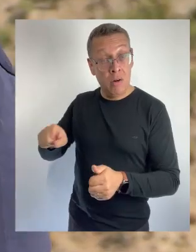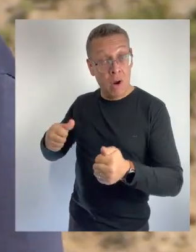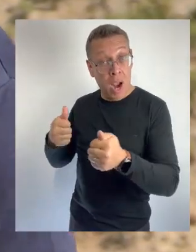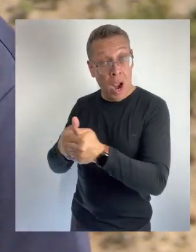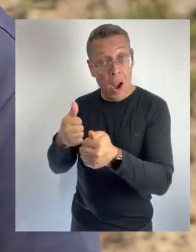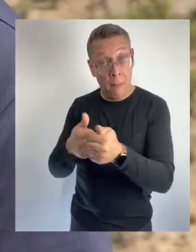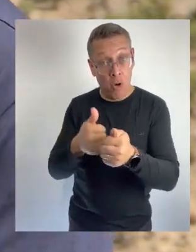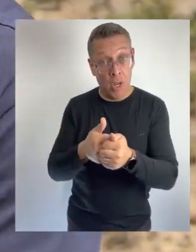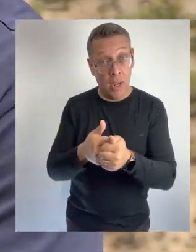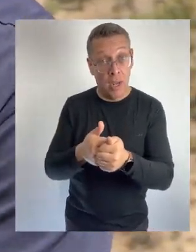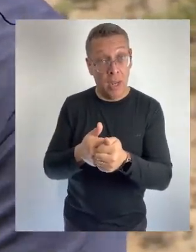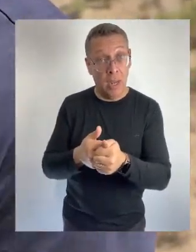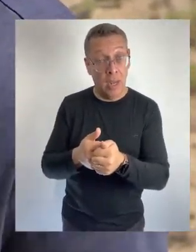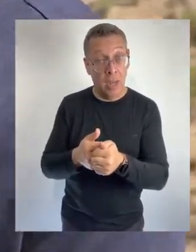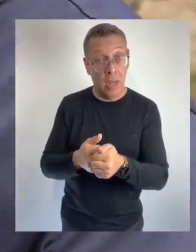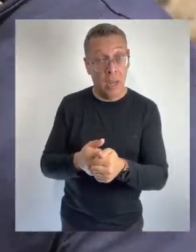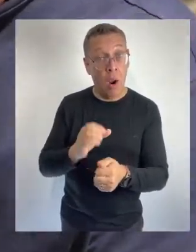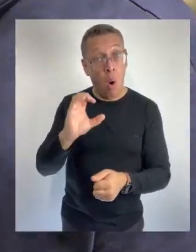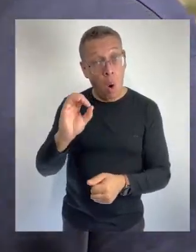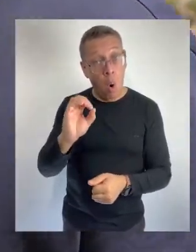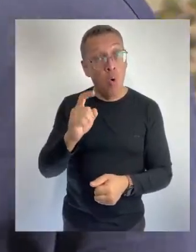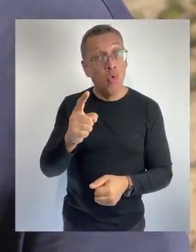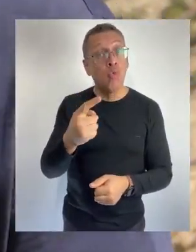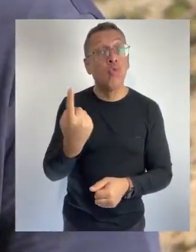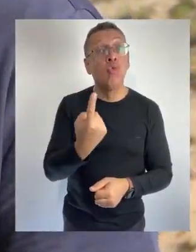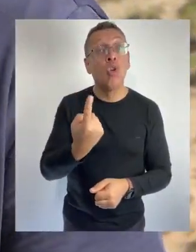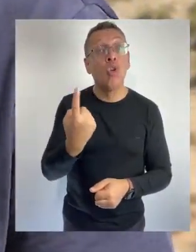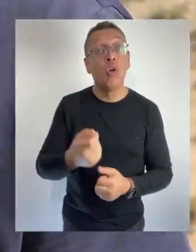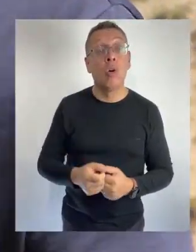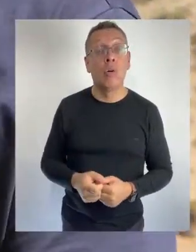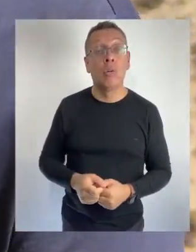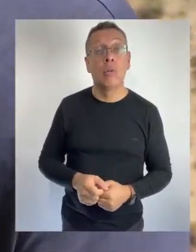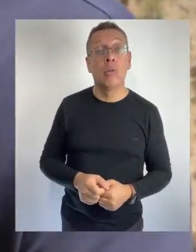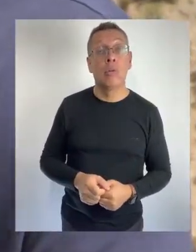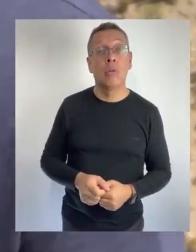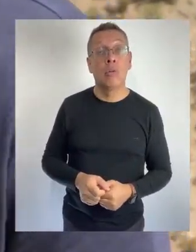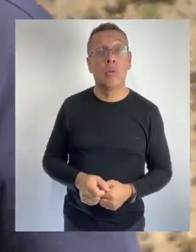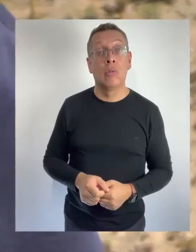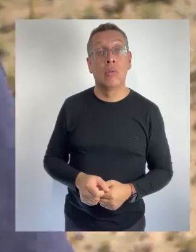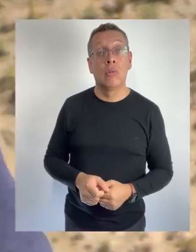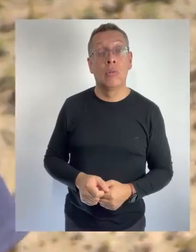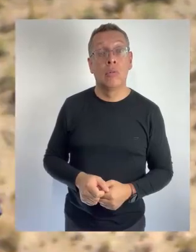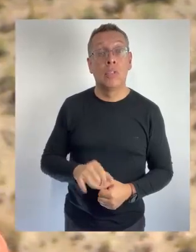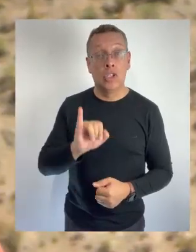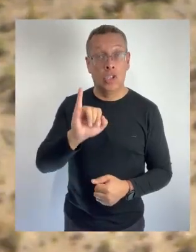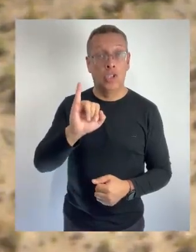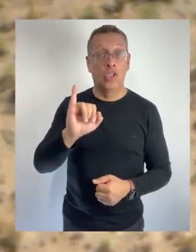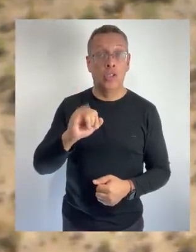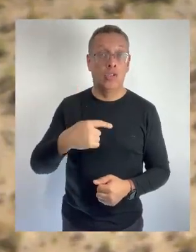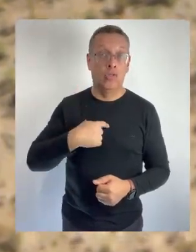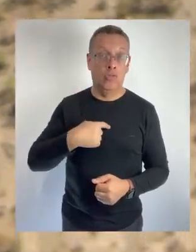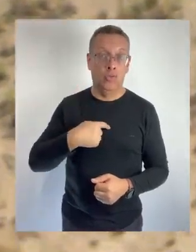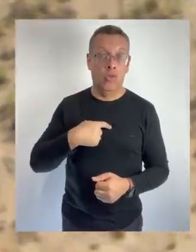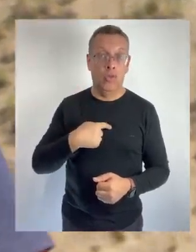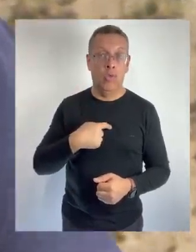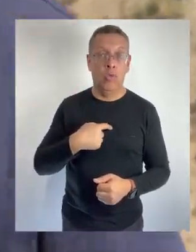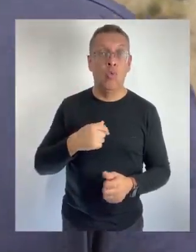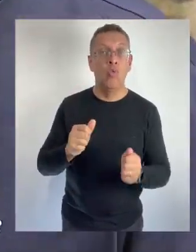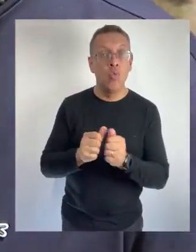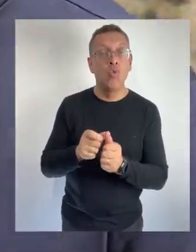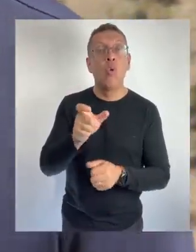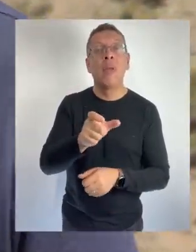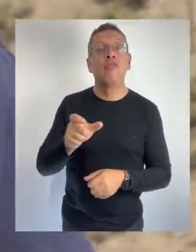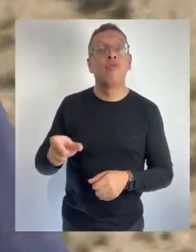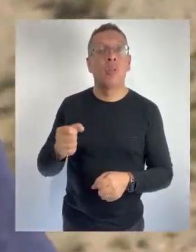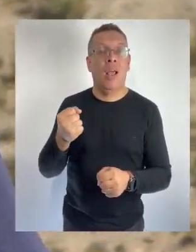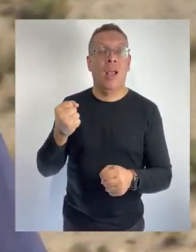digamos, cocineros que te ayudan, chef, o tú vas con... No, con yo tengo mi equipo. ¿Tú tienes tu equipo? Cuando hace sí, banquetería. Ya saben, ya, Oliver.